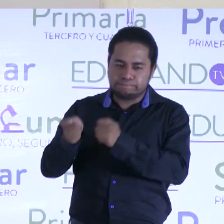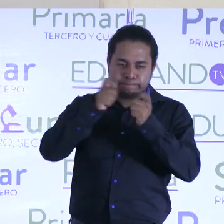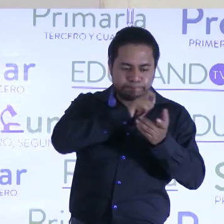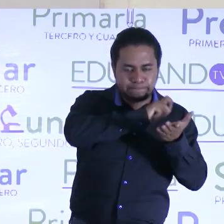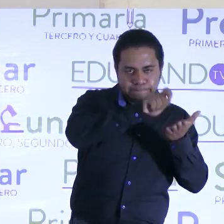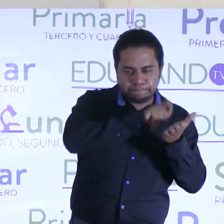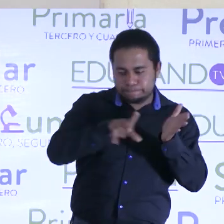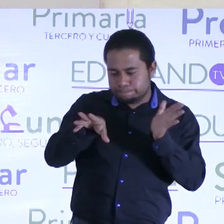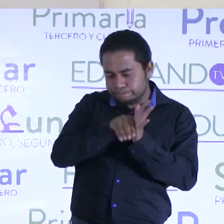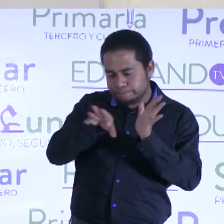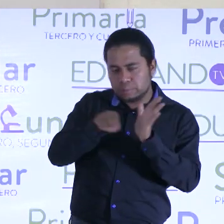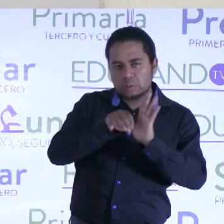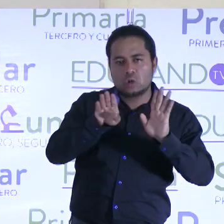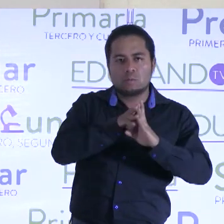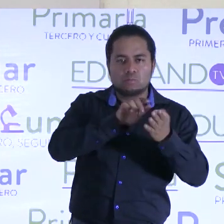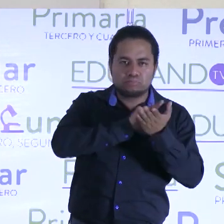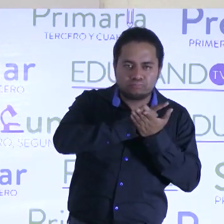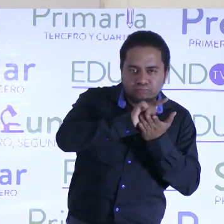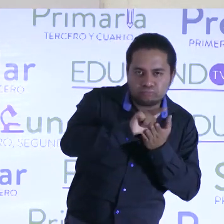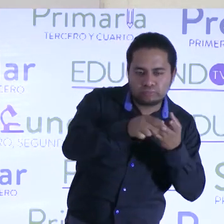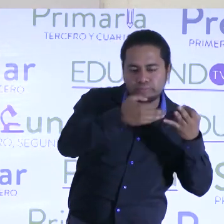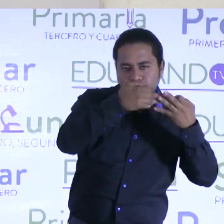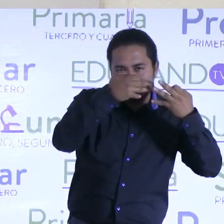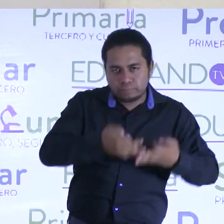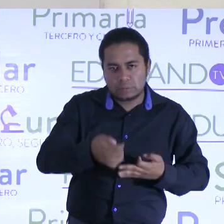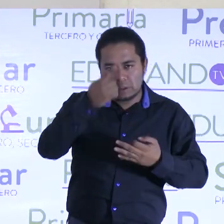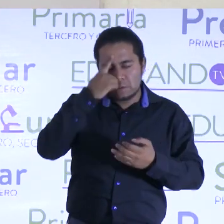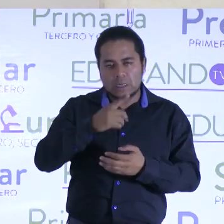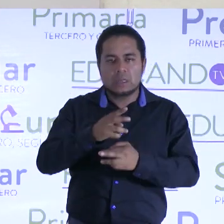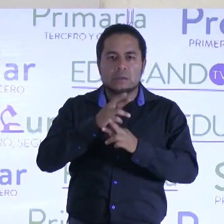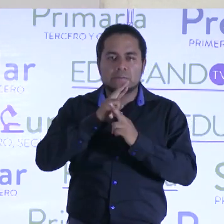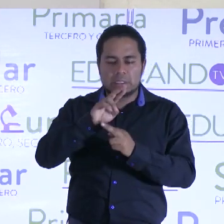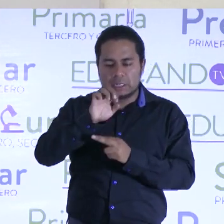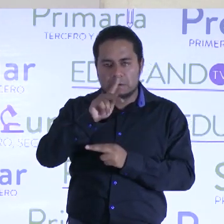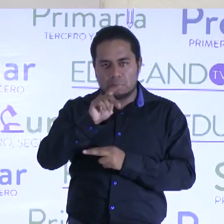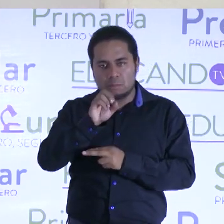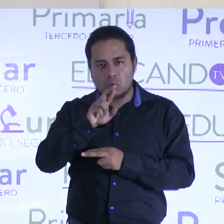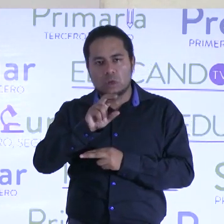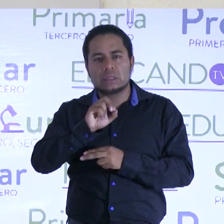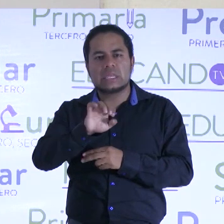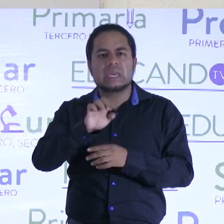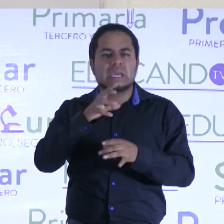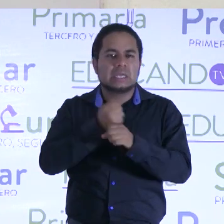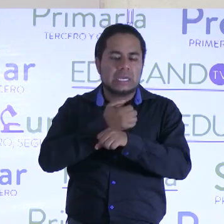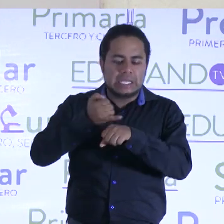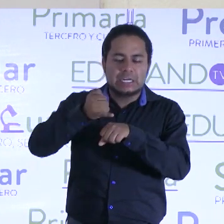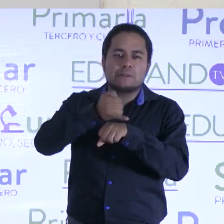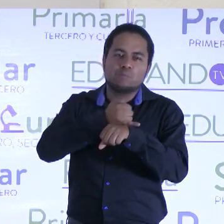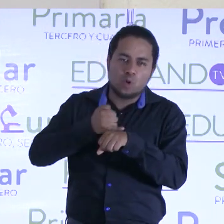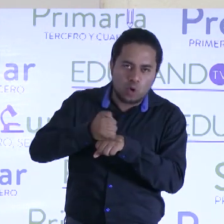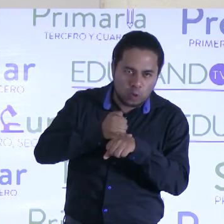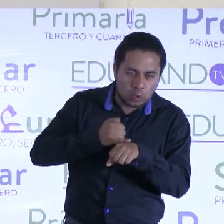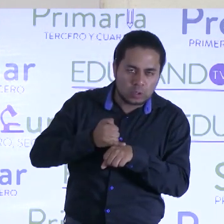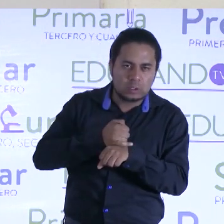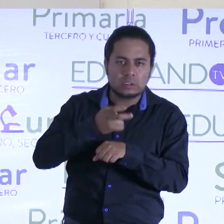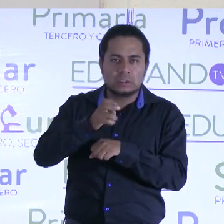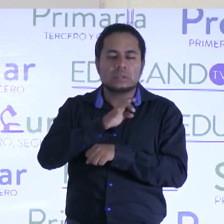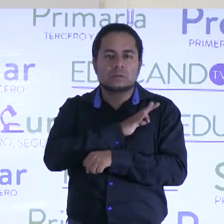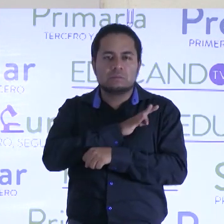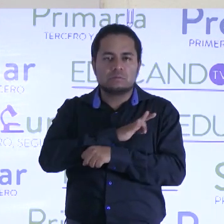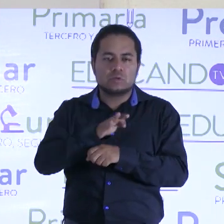hacer algún reporte. Este reporte nos va a permitir organizar